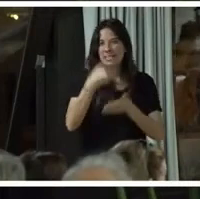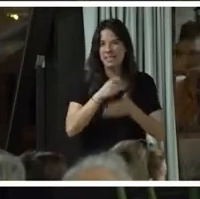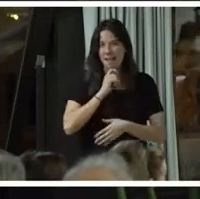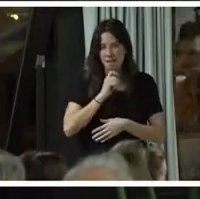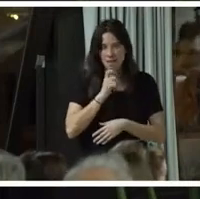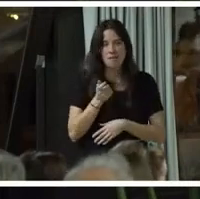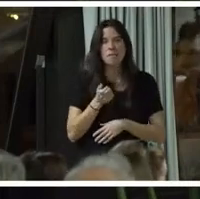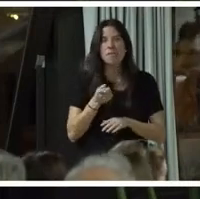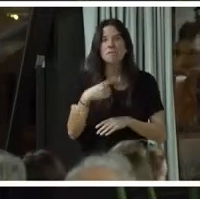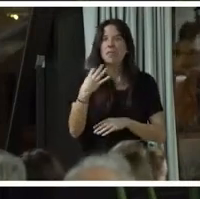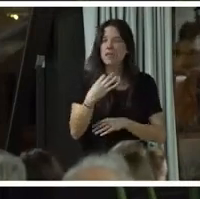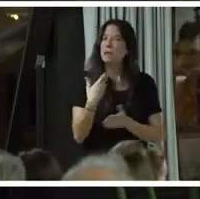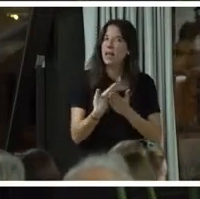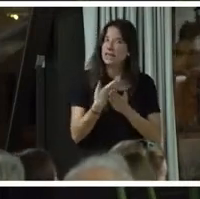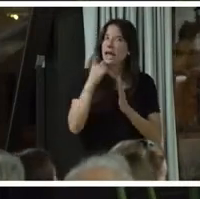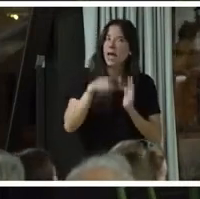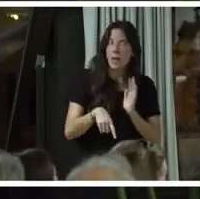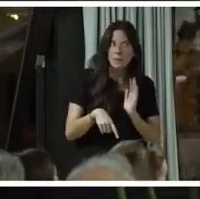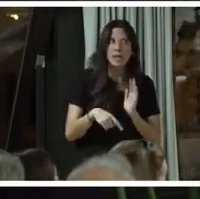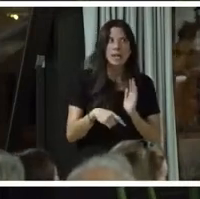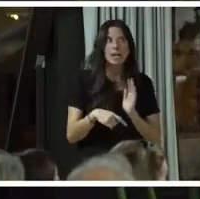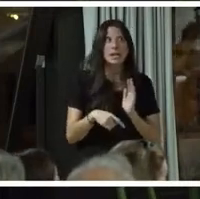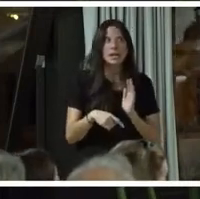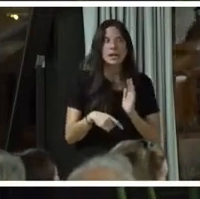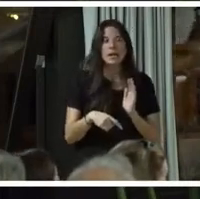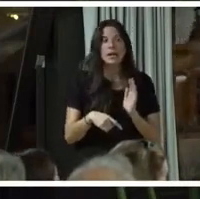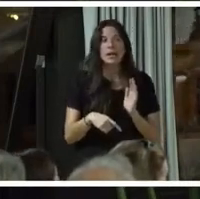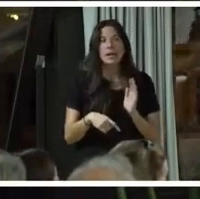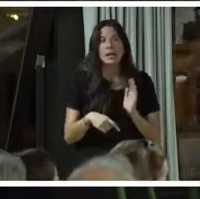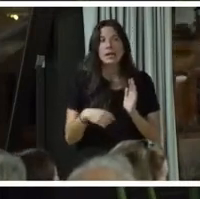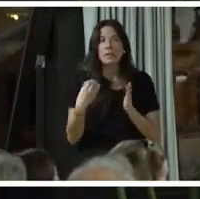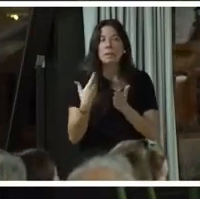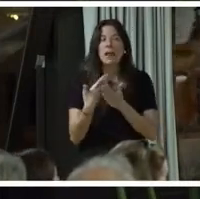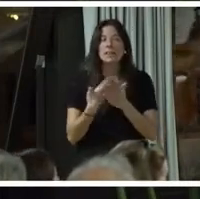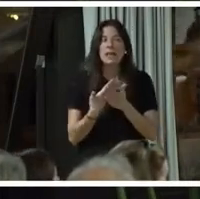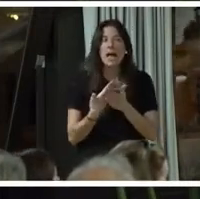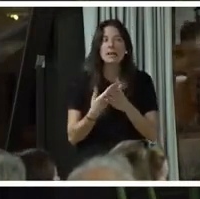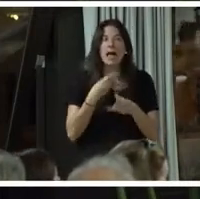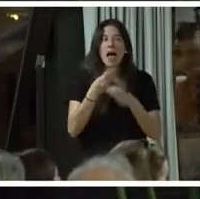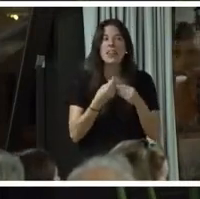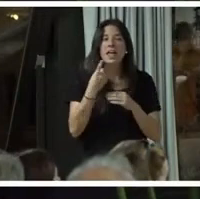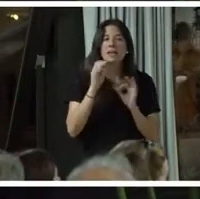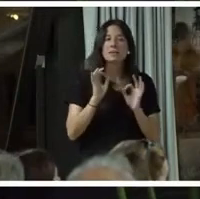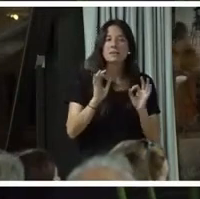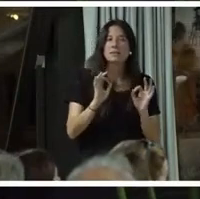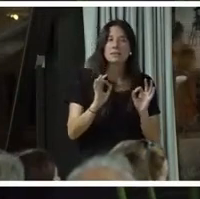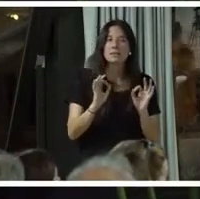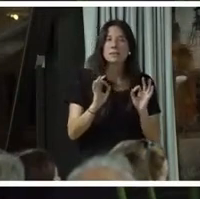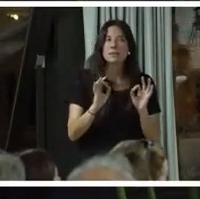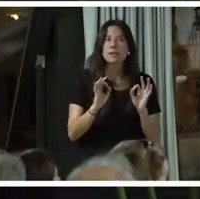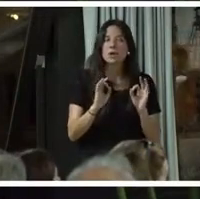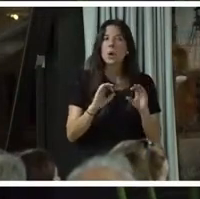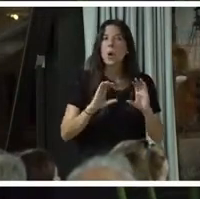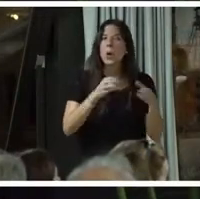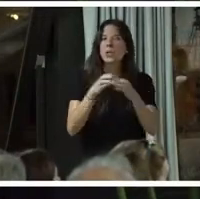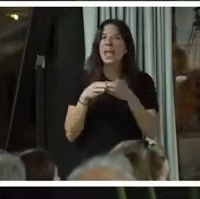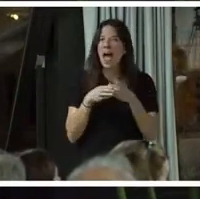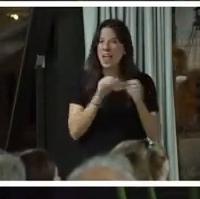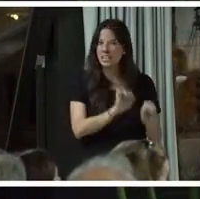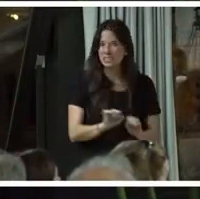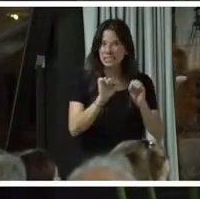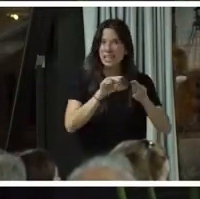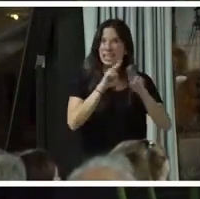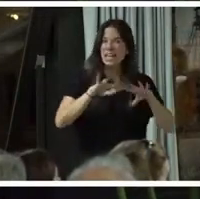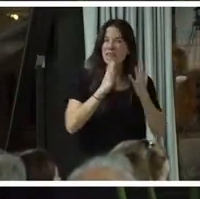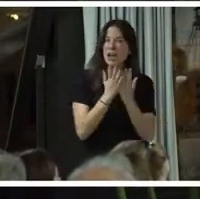habría que plantearse hacer esto es una ironía lo que voy a decir pero habría que plantearse hacer una especie de brigadas Internacionales de